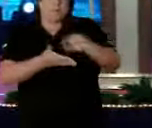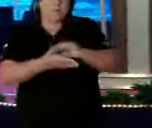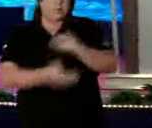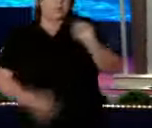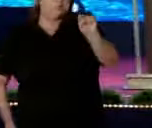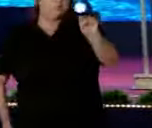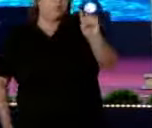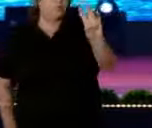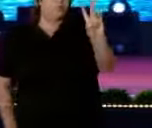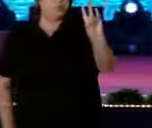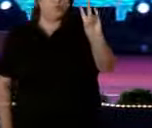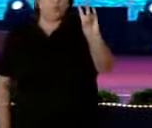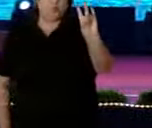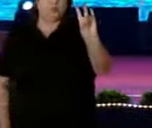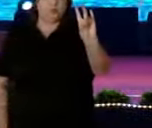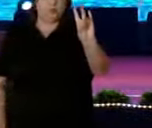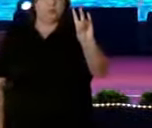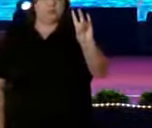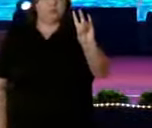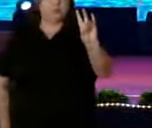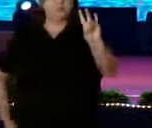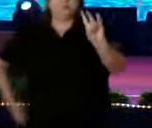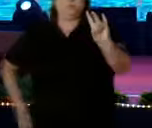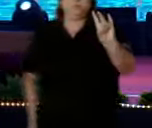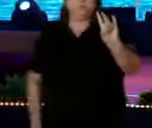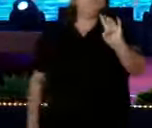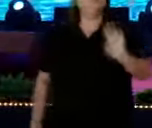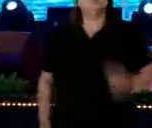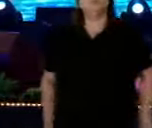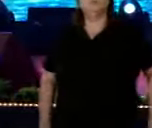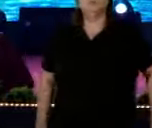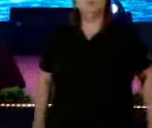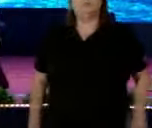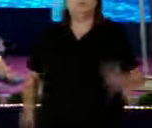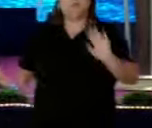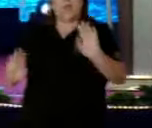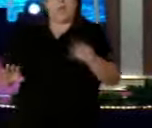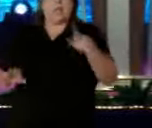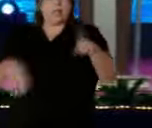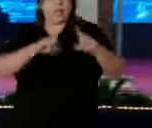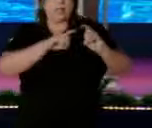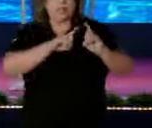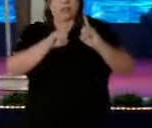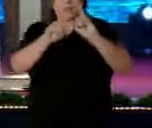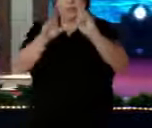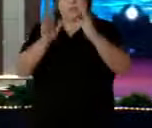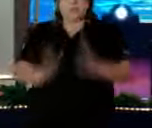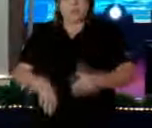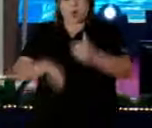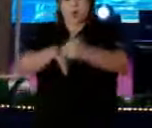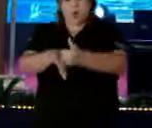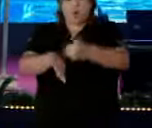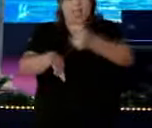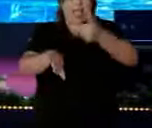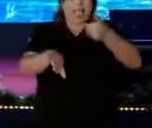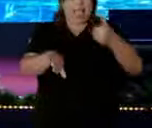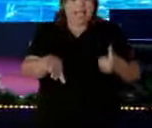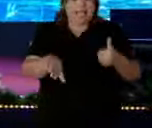capítulo 1, verso 7. Ahí estaban los discípulos antes de la